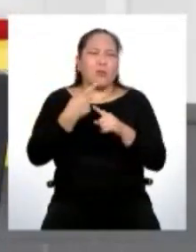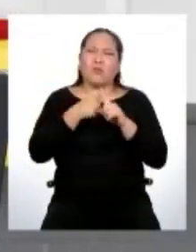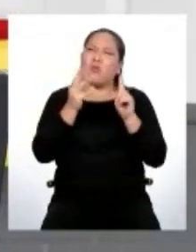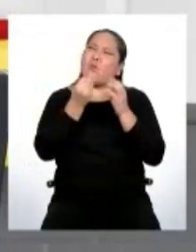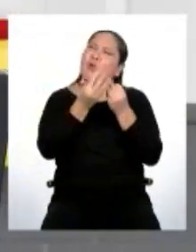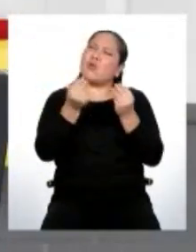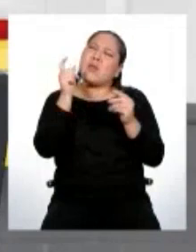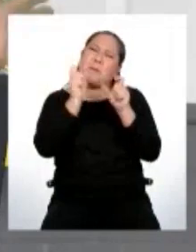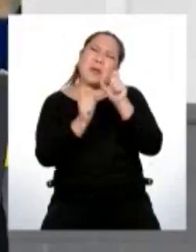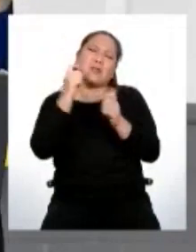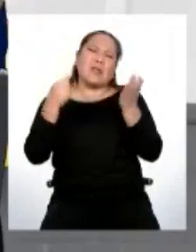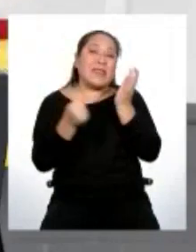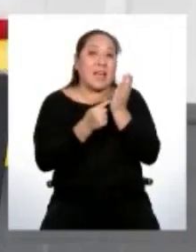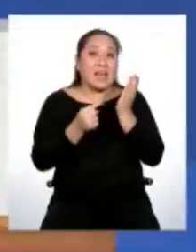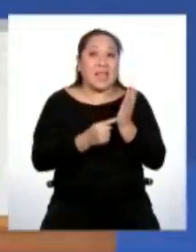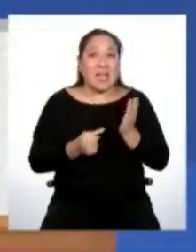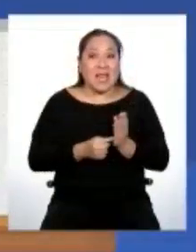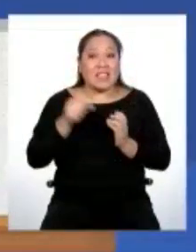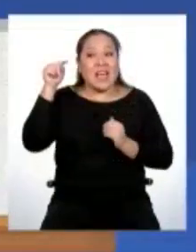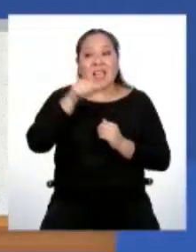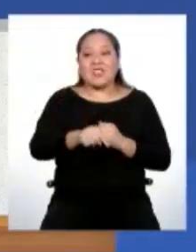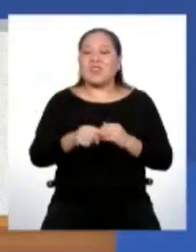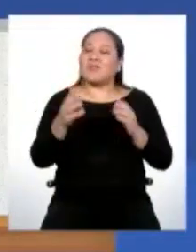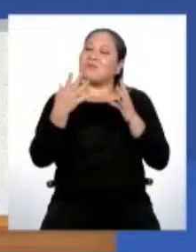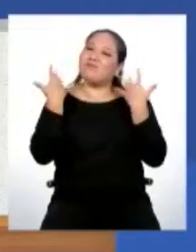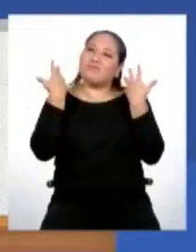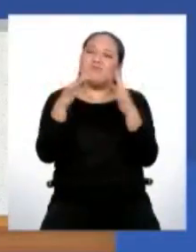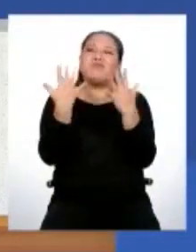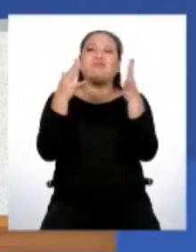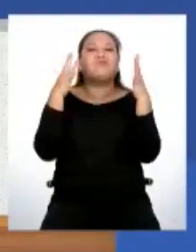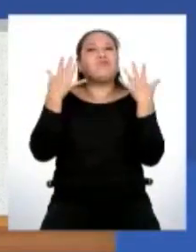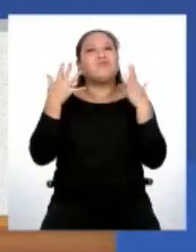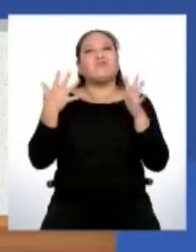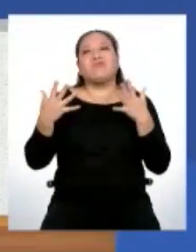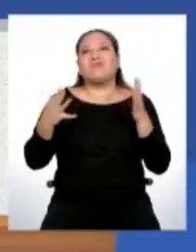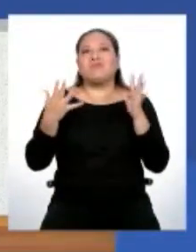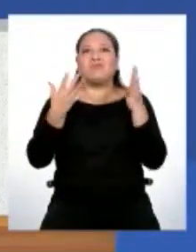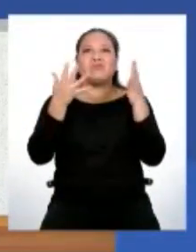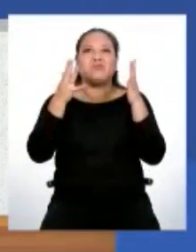largo etcétera que sin duda merecen un gran aplauso.